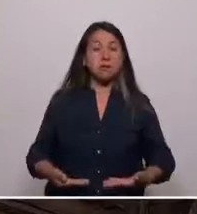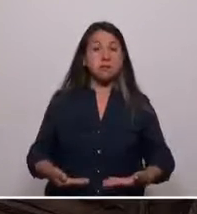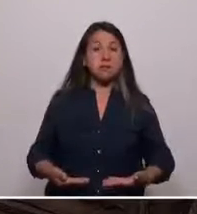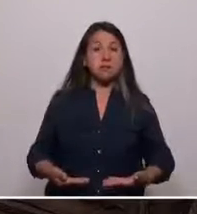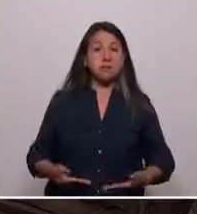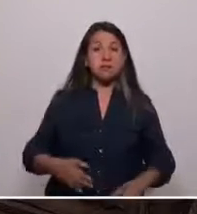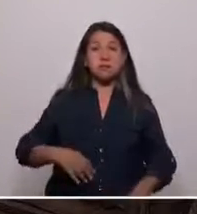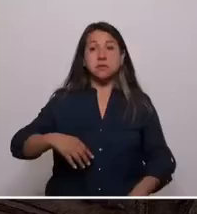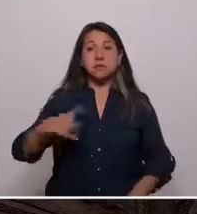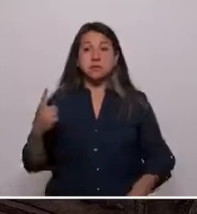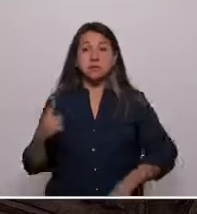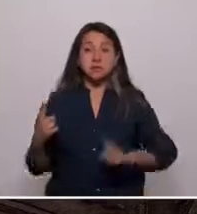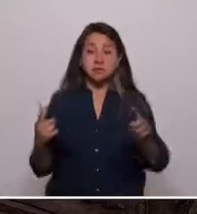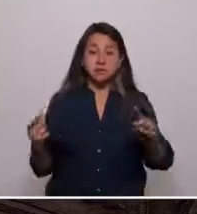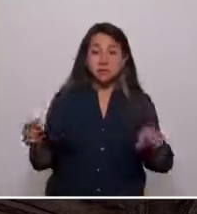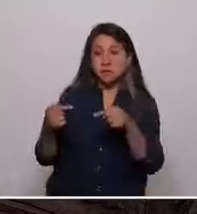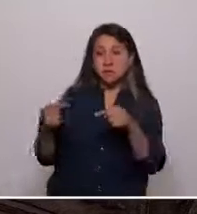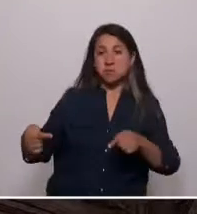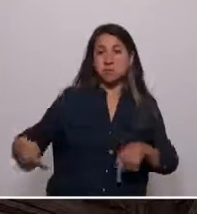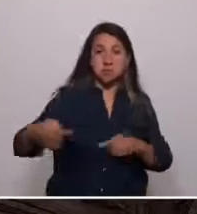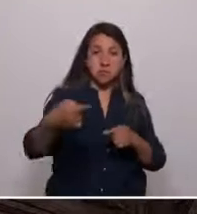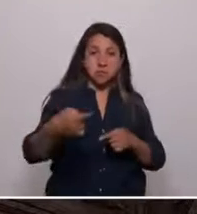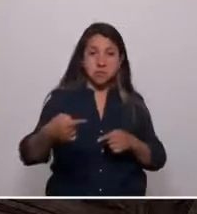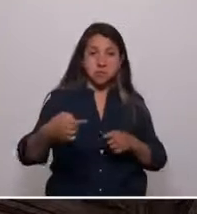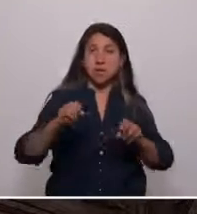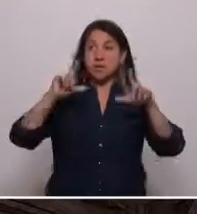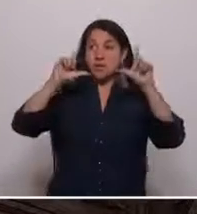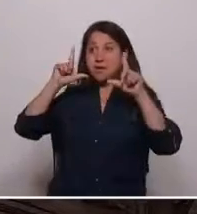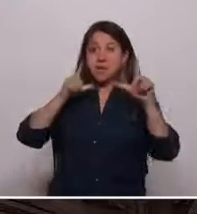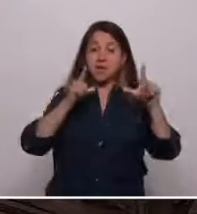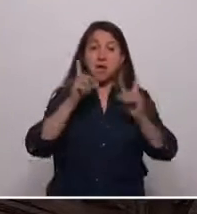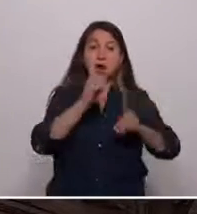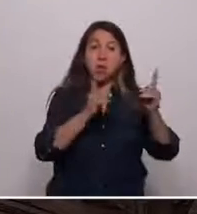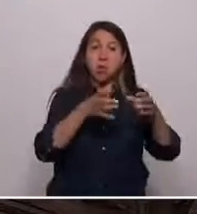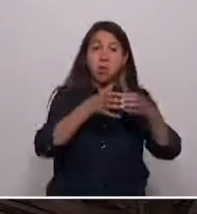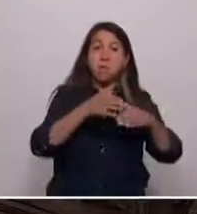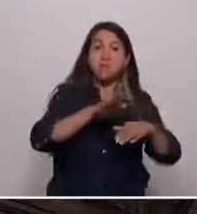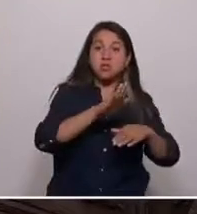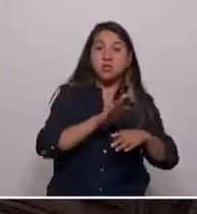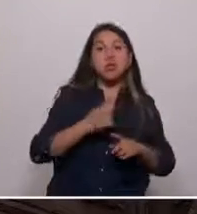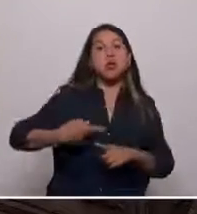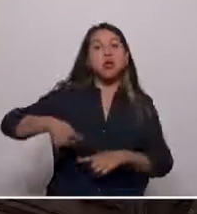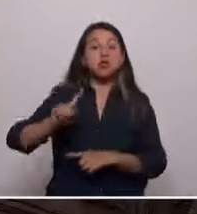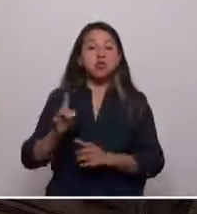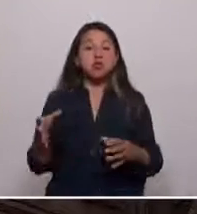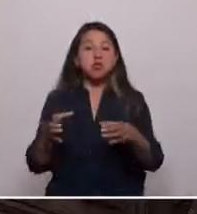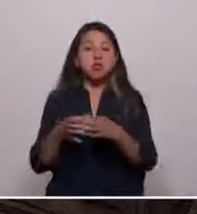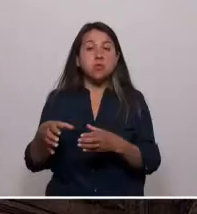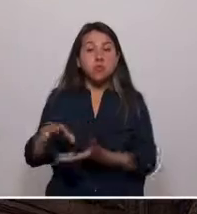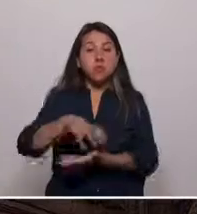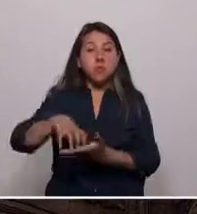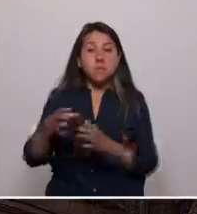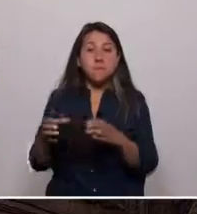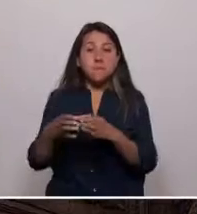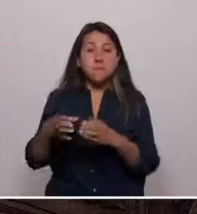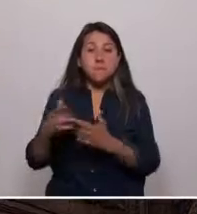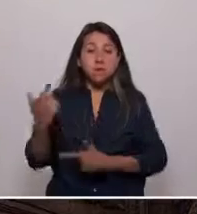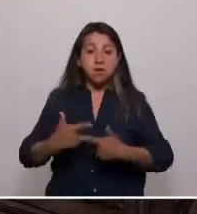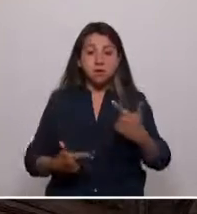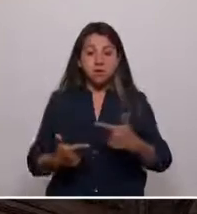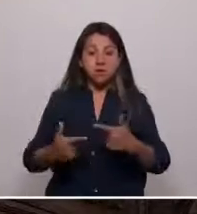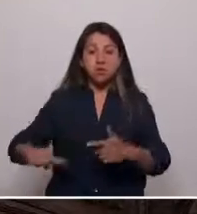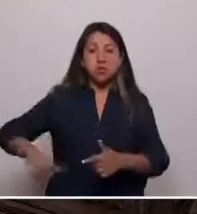otro. Unos son una mayoría, otros, como el sector político al que orgullosamente me